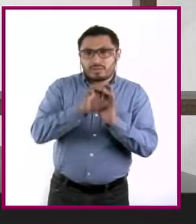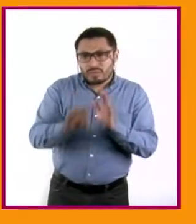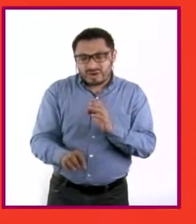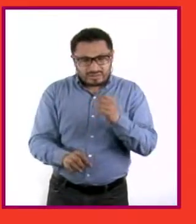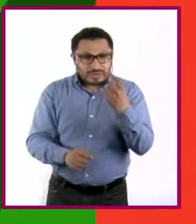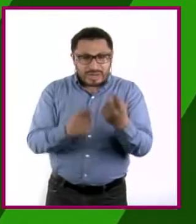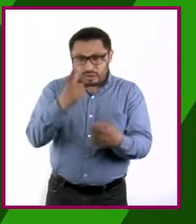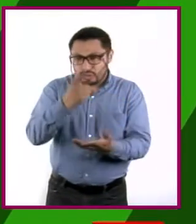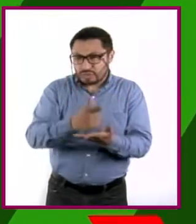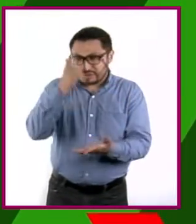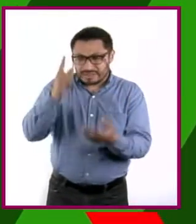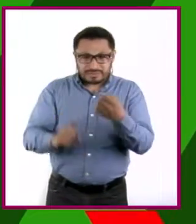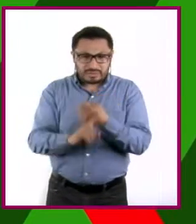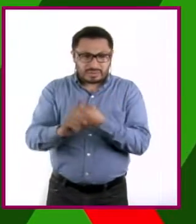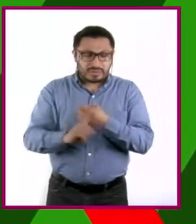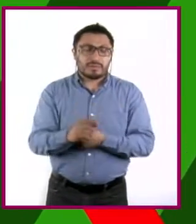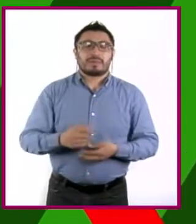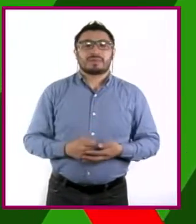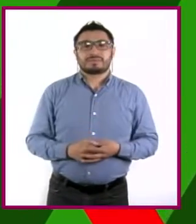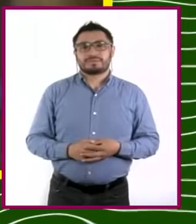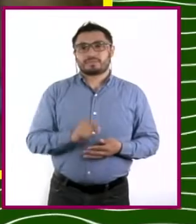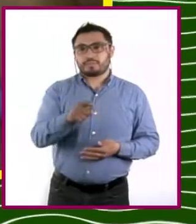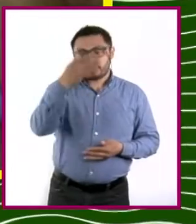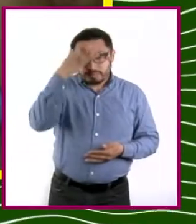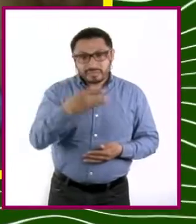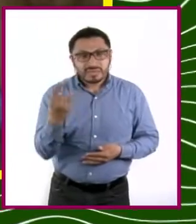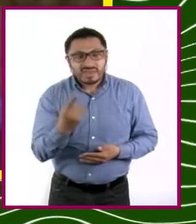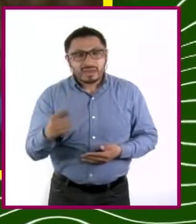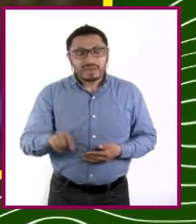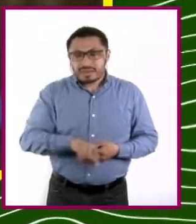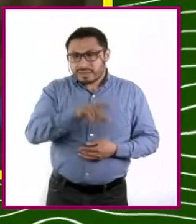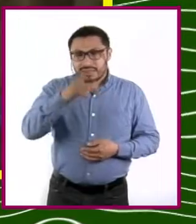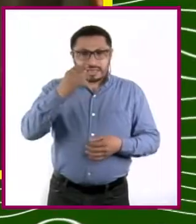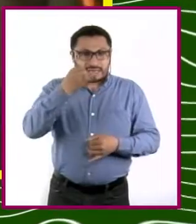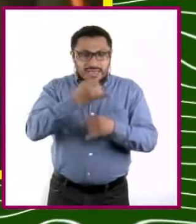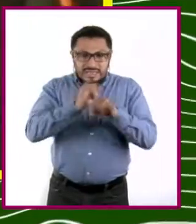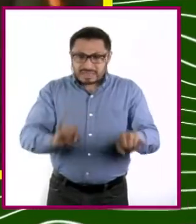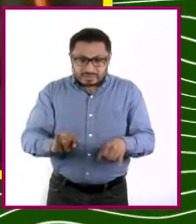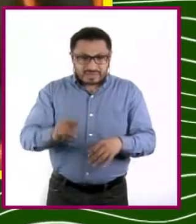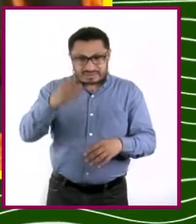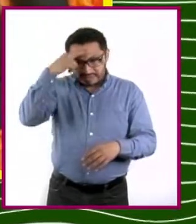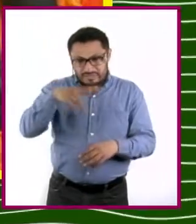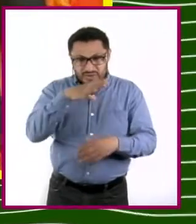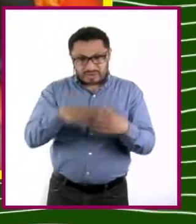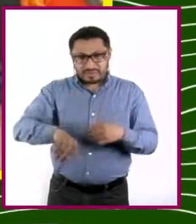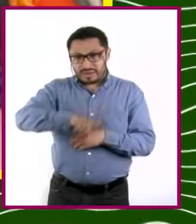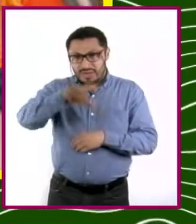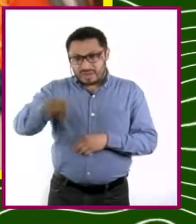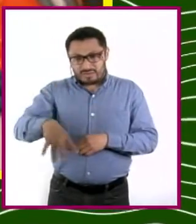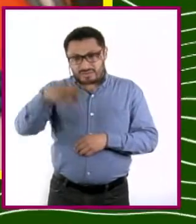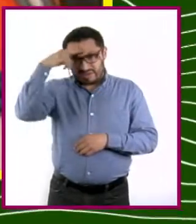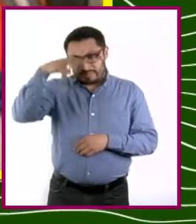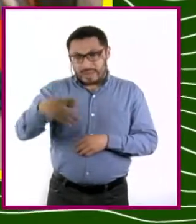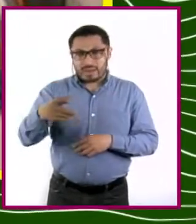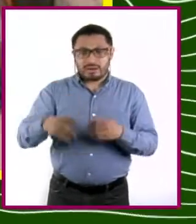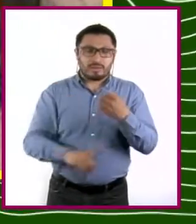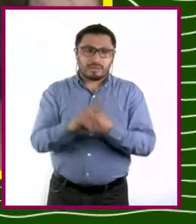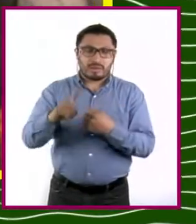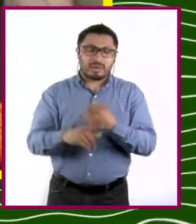agravaron. ¿Sabías que? Después de la independencia, nuestro país sufrió severas crisis